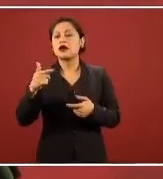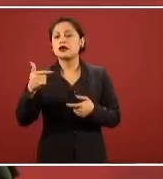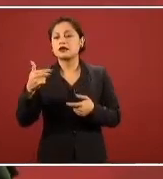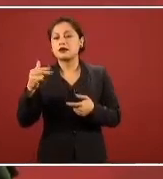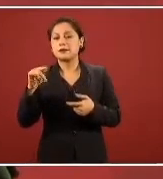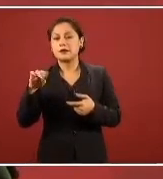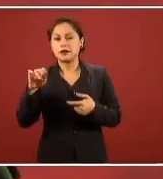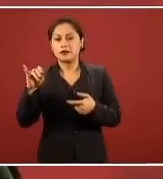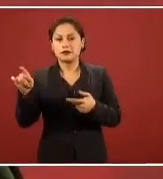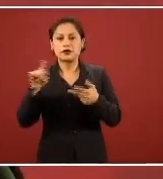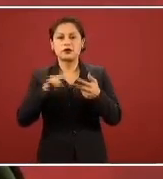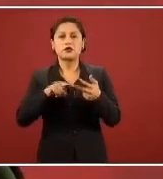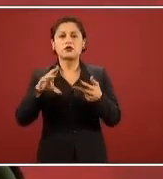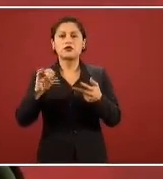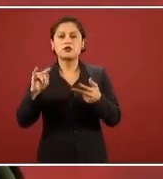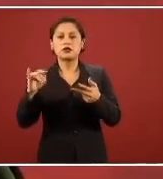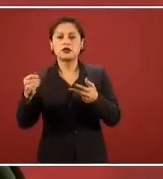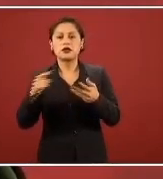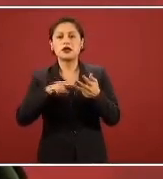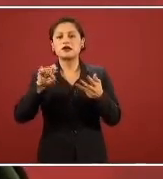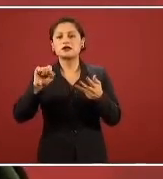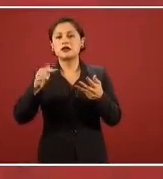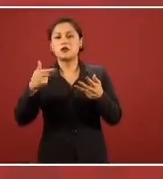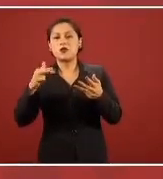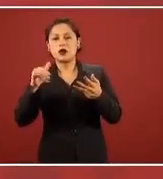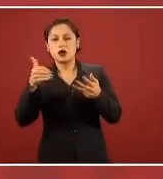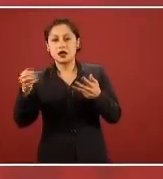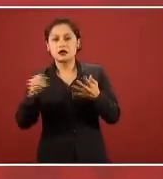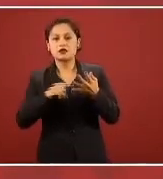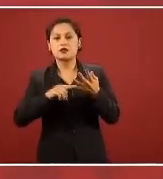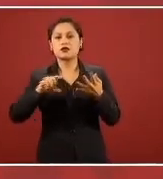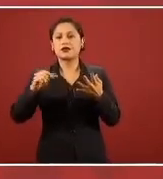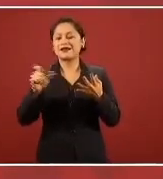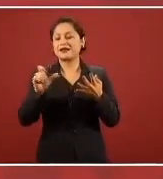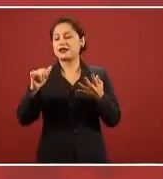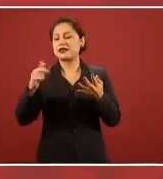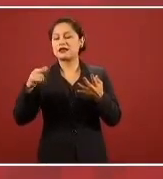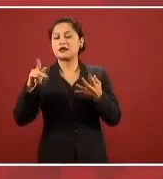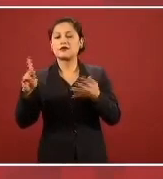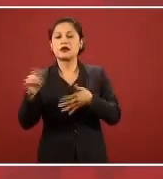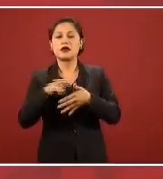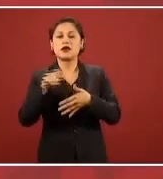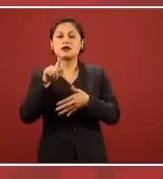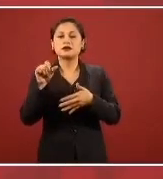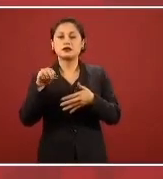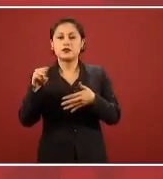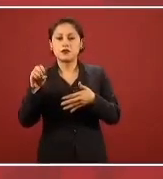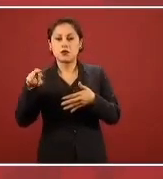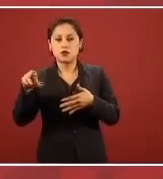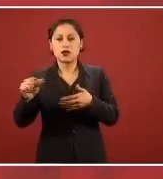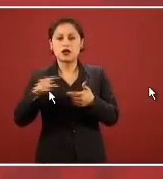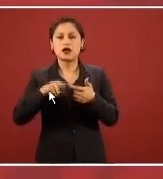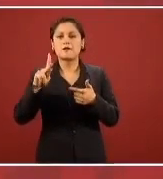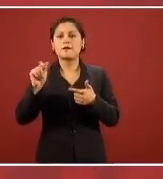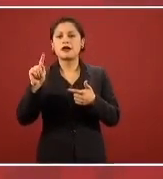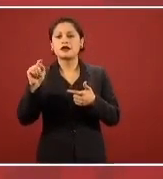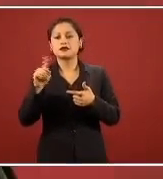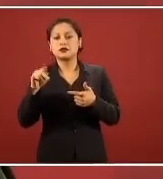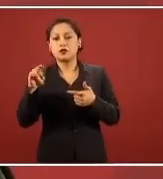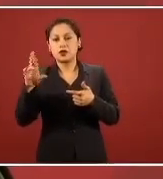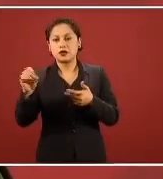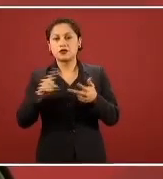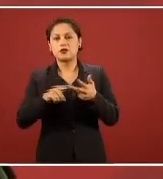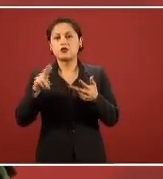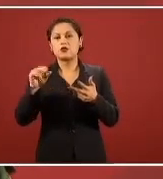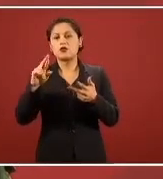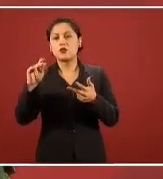Angamacuetiro, Cotija, Zaguayo, Jiquipan, Zamora, Páscuaro, Área de Rosales,